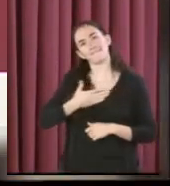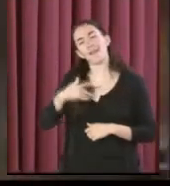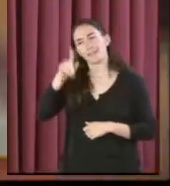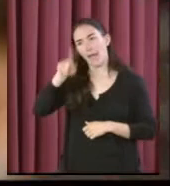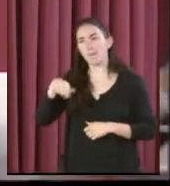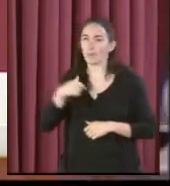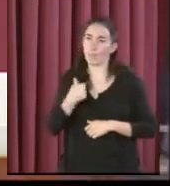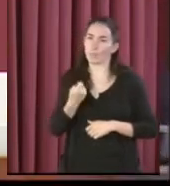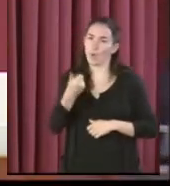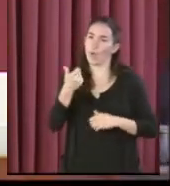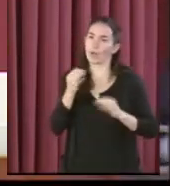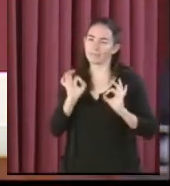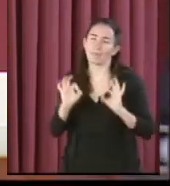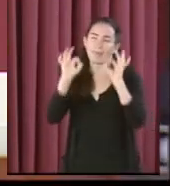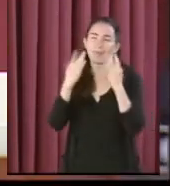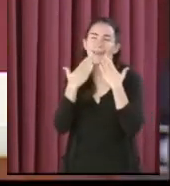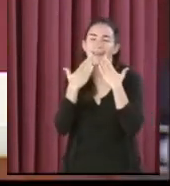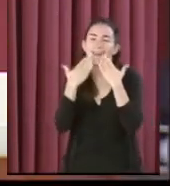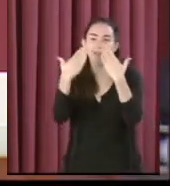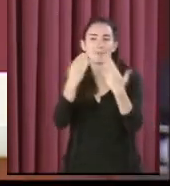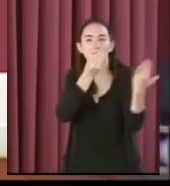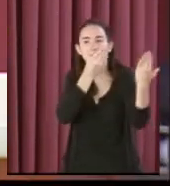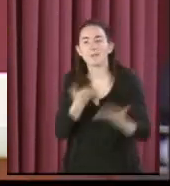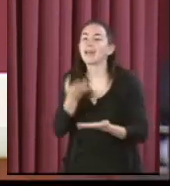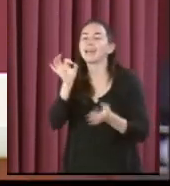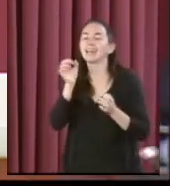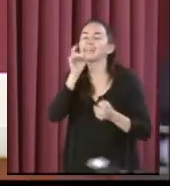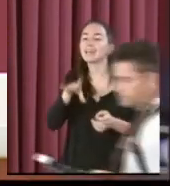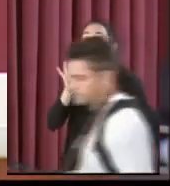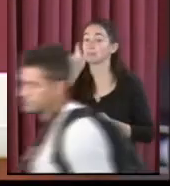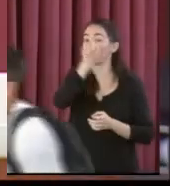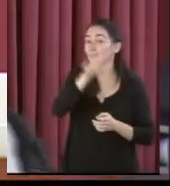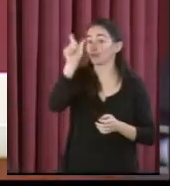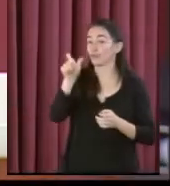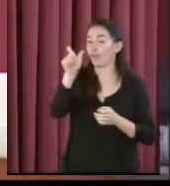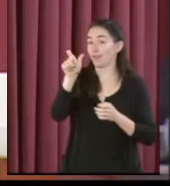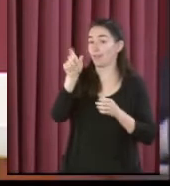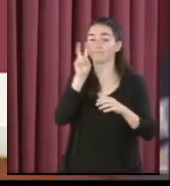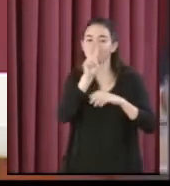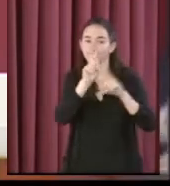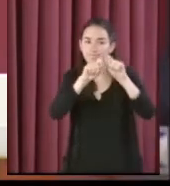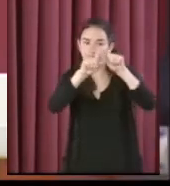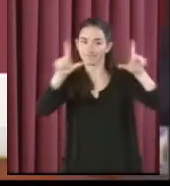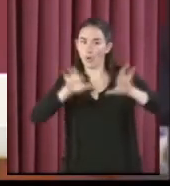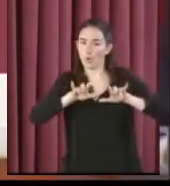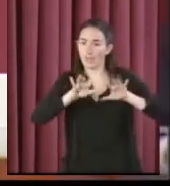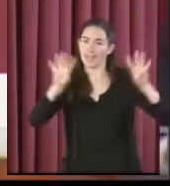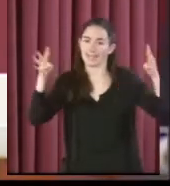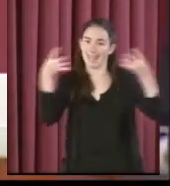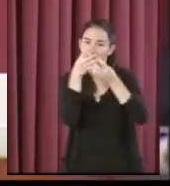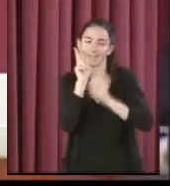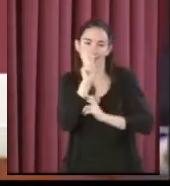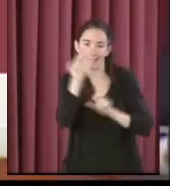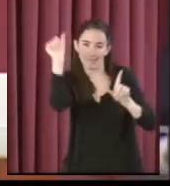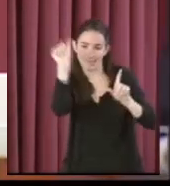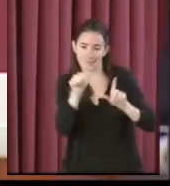expresar mi agradecimiento a los ciudadanos que nos ven y nos escuchan a través de Internet y de las redes sociales, y especialmente